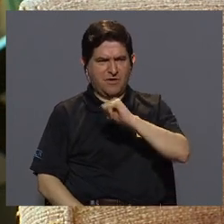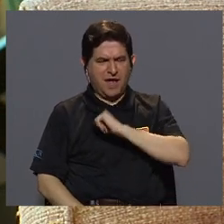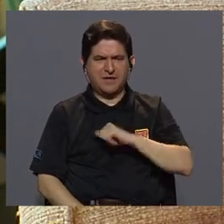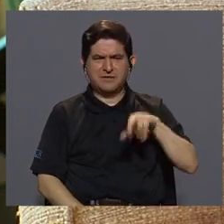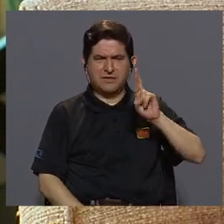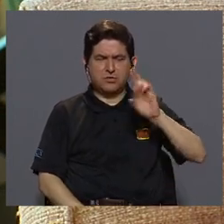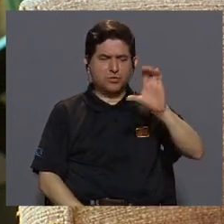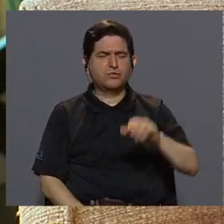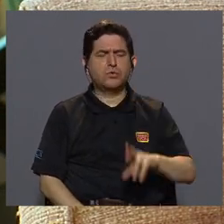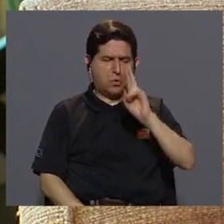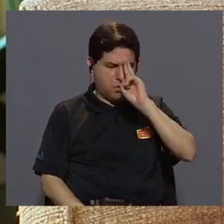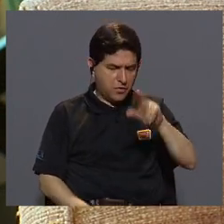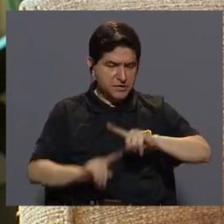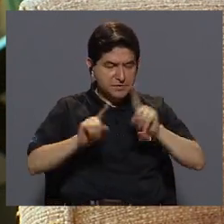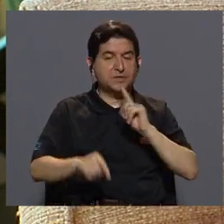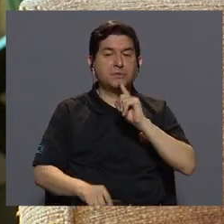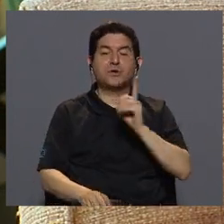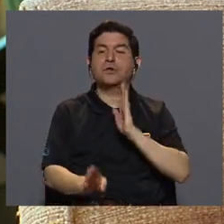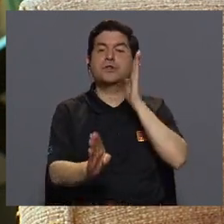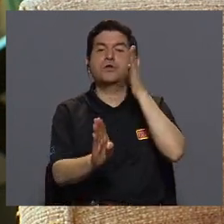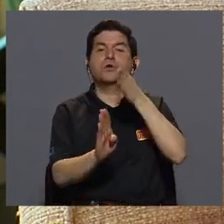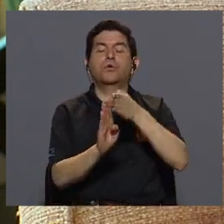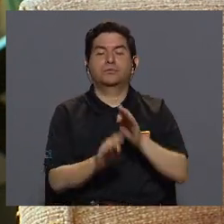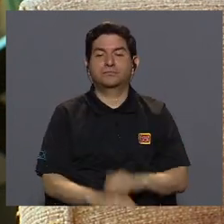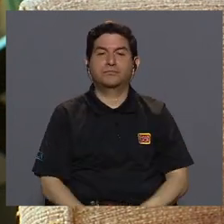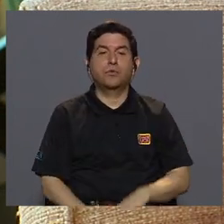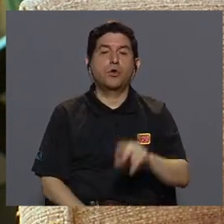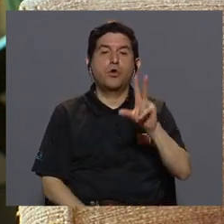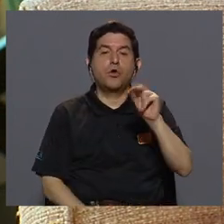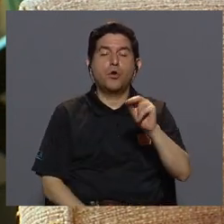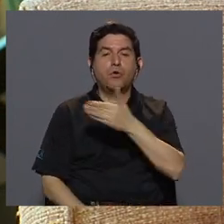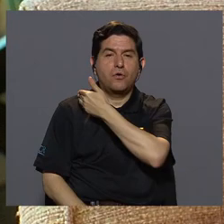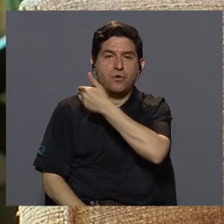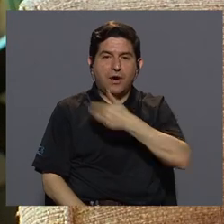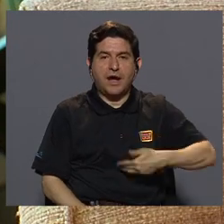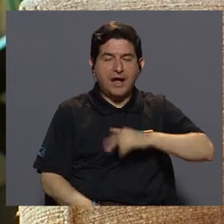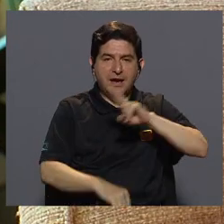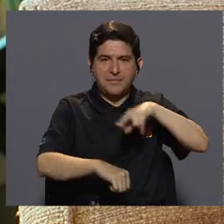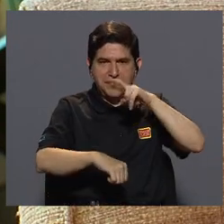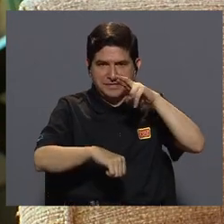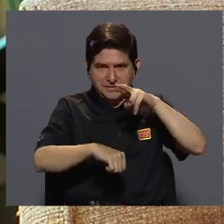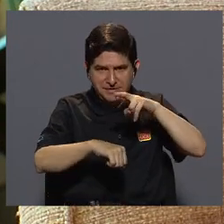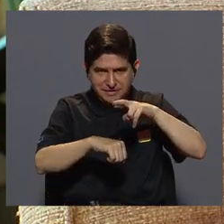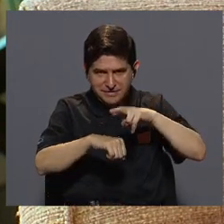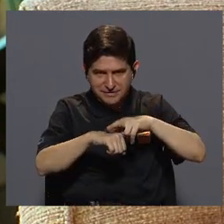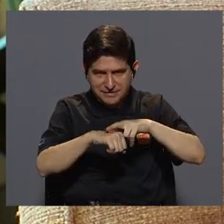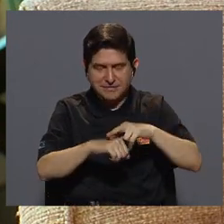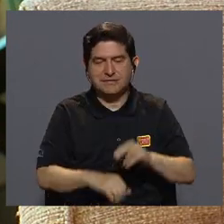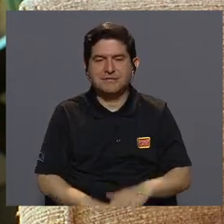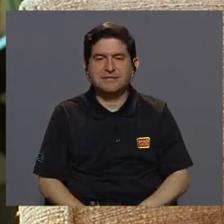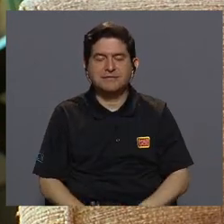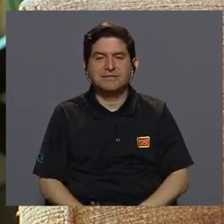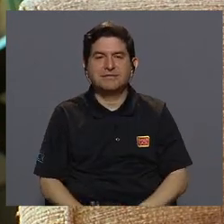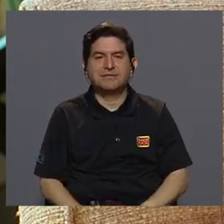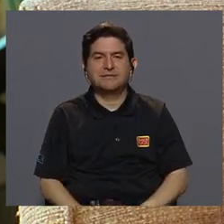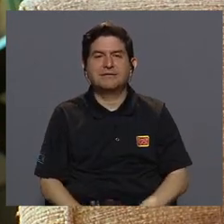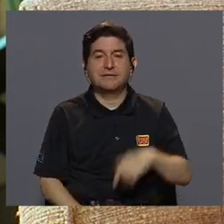de Rodrigo, muy educado y todo, pero así le dijo, no, es que al presidente de Costa Rica no se le manda esta clase de carta.